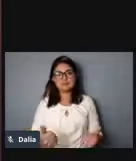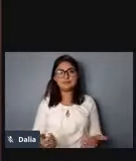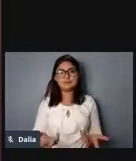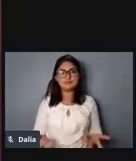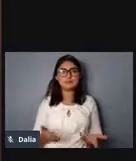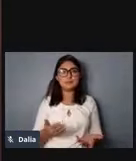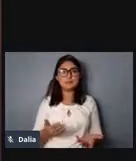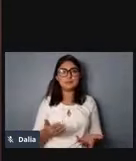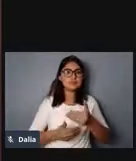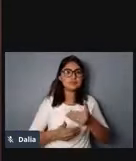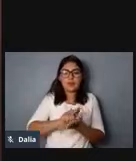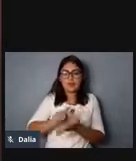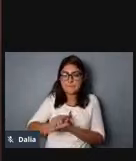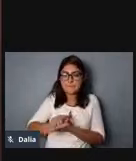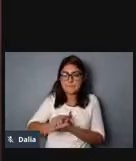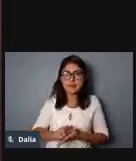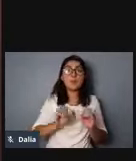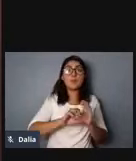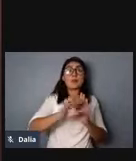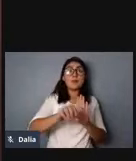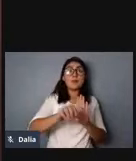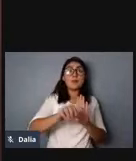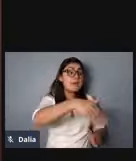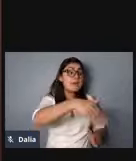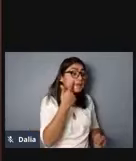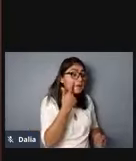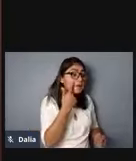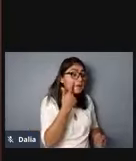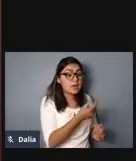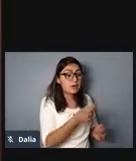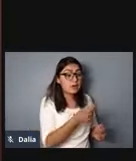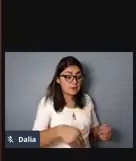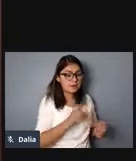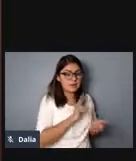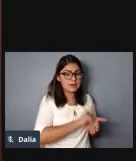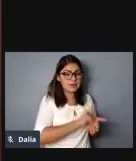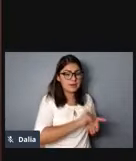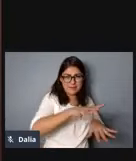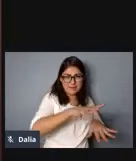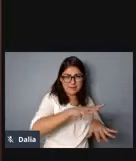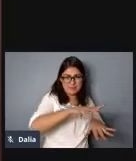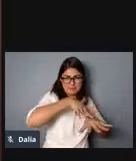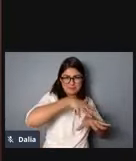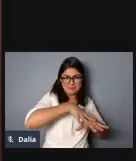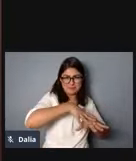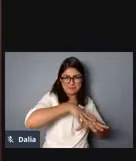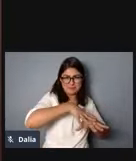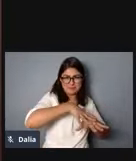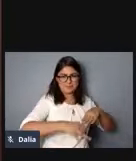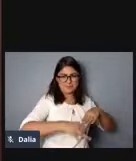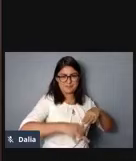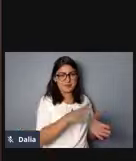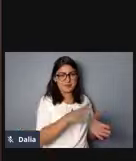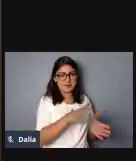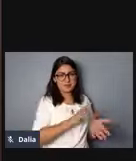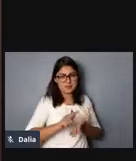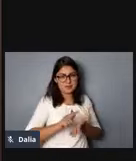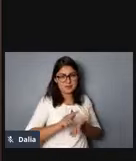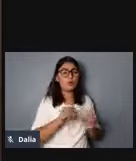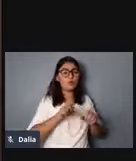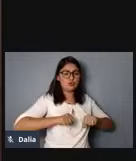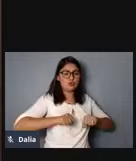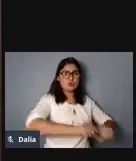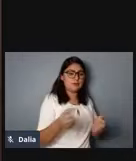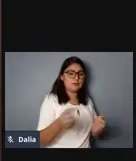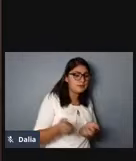del perro, de la bolsa que viene del súper, de la fruta, de la comida. Es decir, ¿qué pasaría si tú